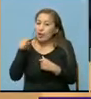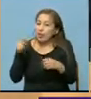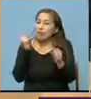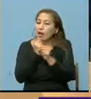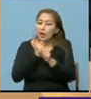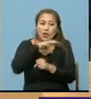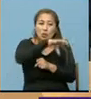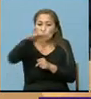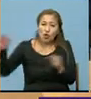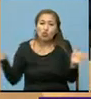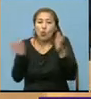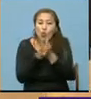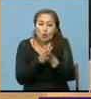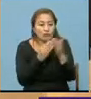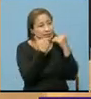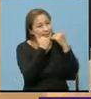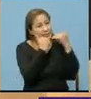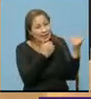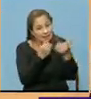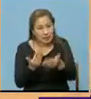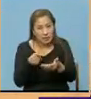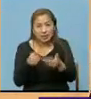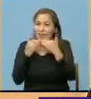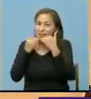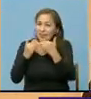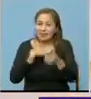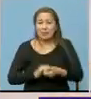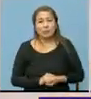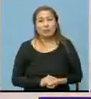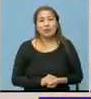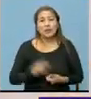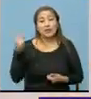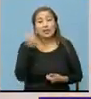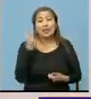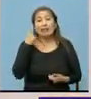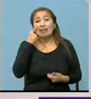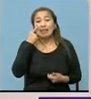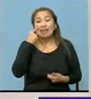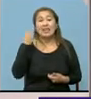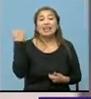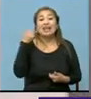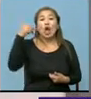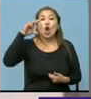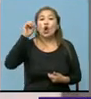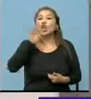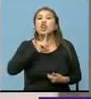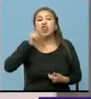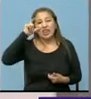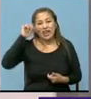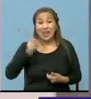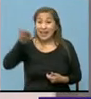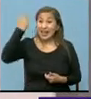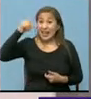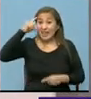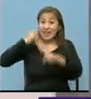con todos los sectores de la comunidad de monterrico por estar al contrario muchas gracias la palabra de nilson ortega ex